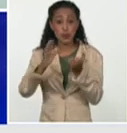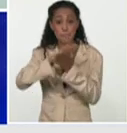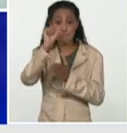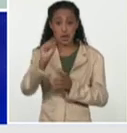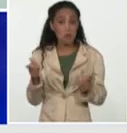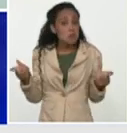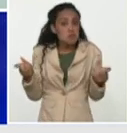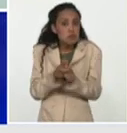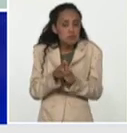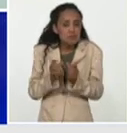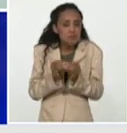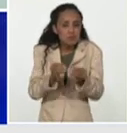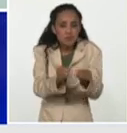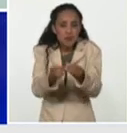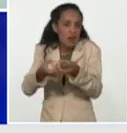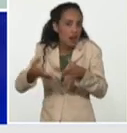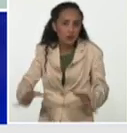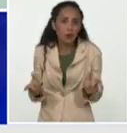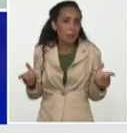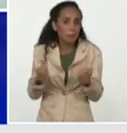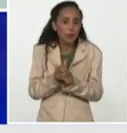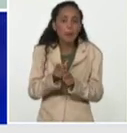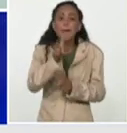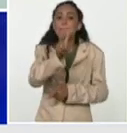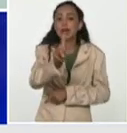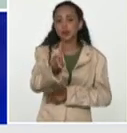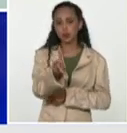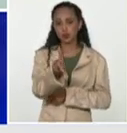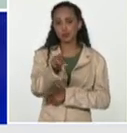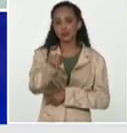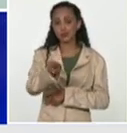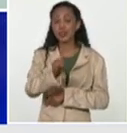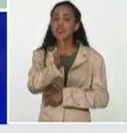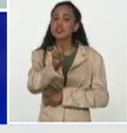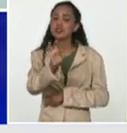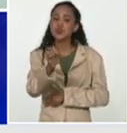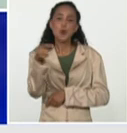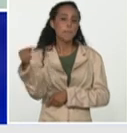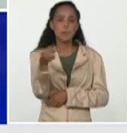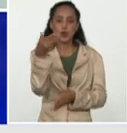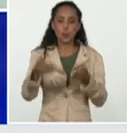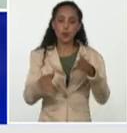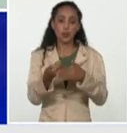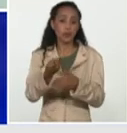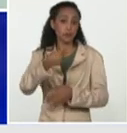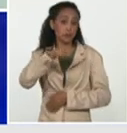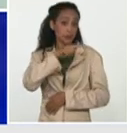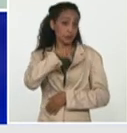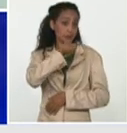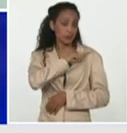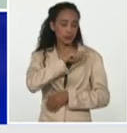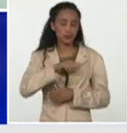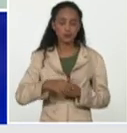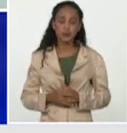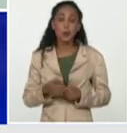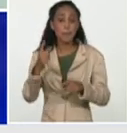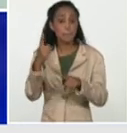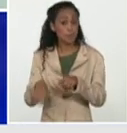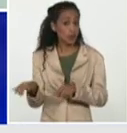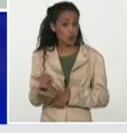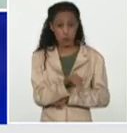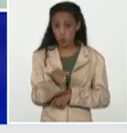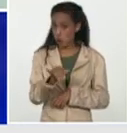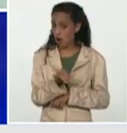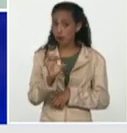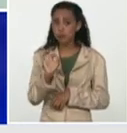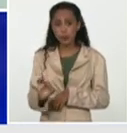autóctonos diagnosticados a 21, 18 menos que el día anterior. De todas formas, siguen